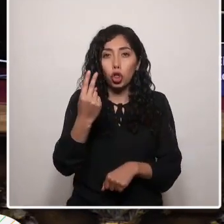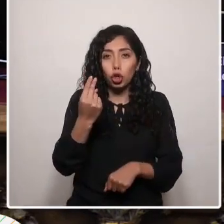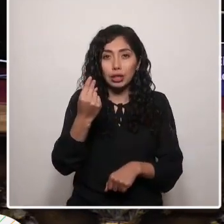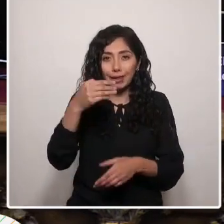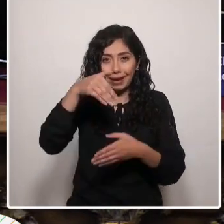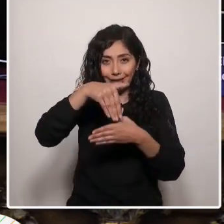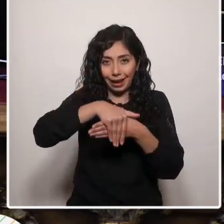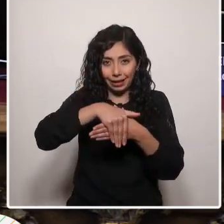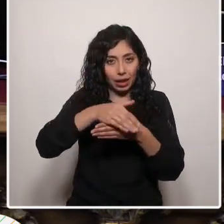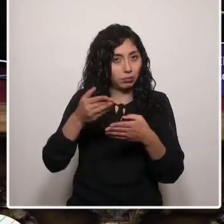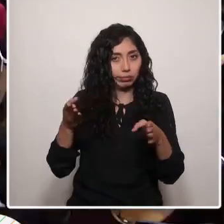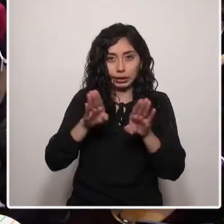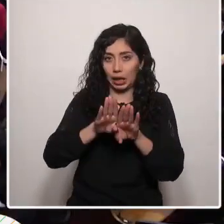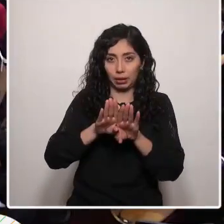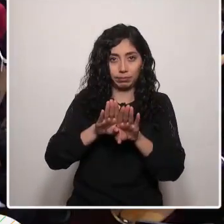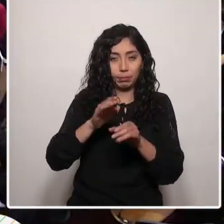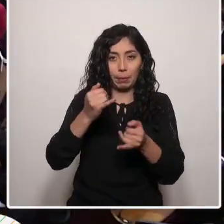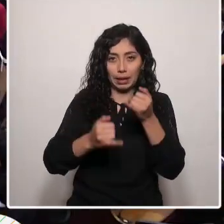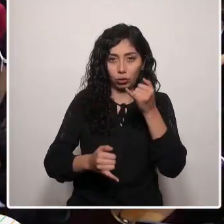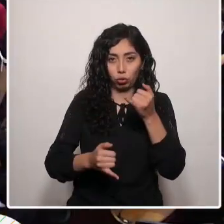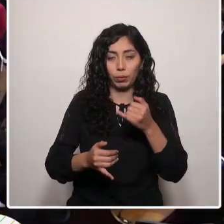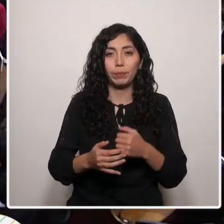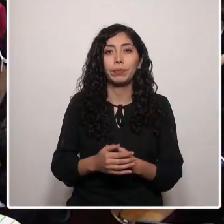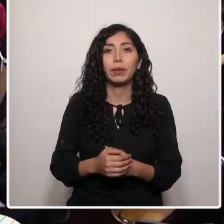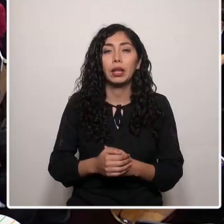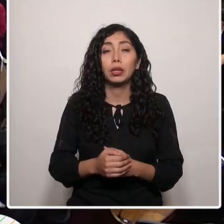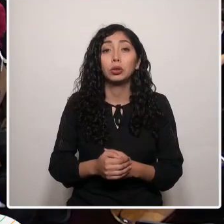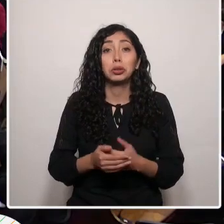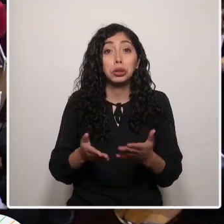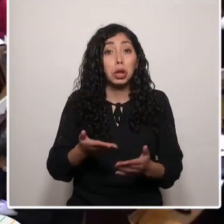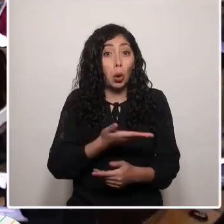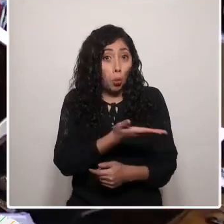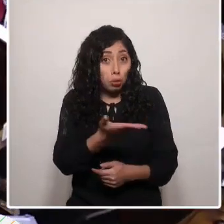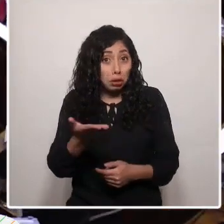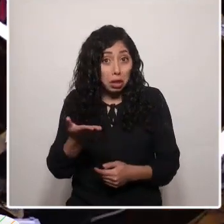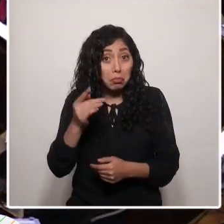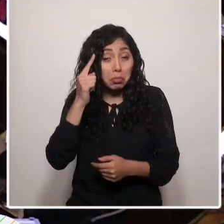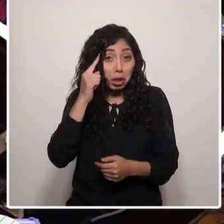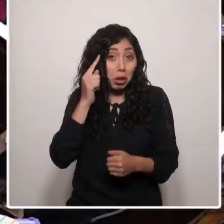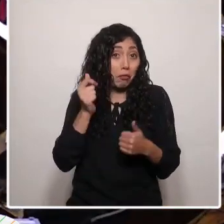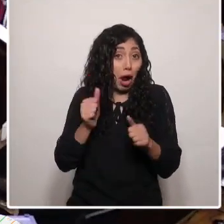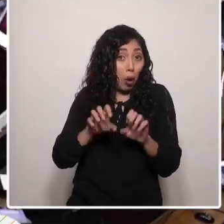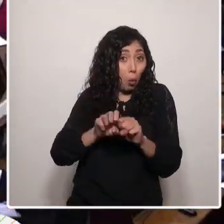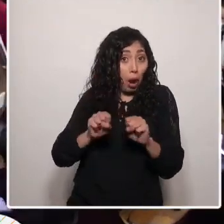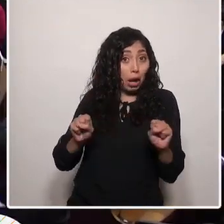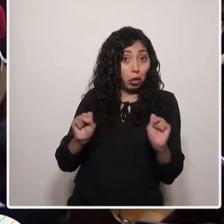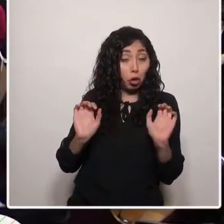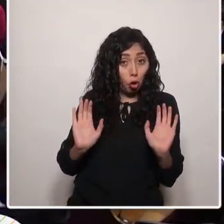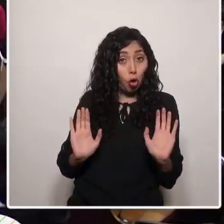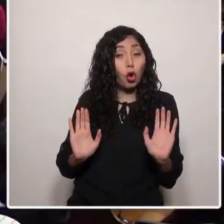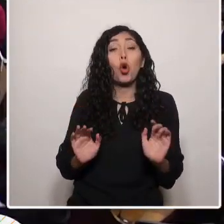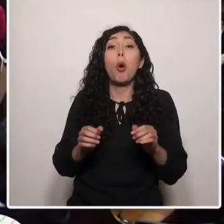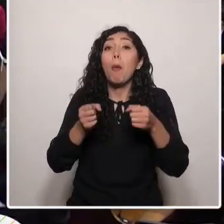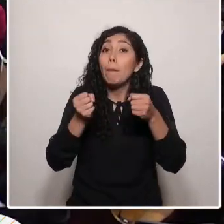mediodía. De manera que, si a ustedes les parece, podríamos